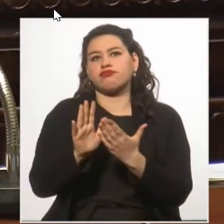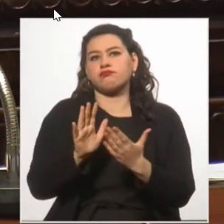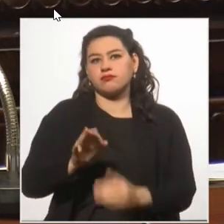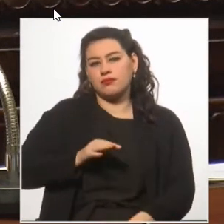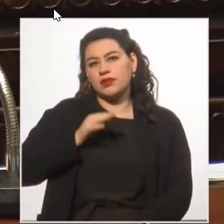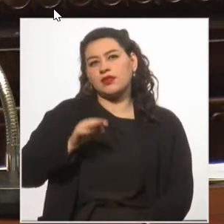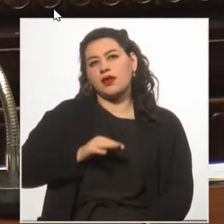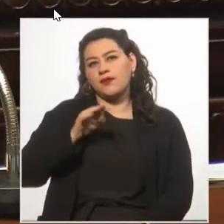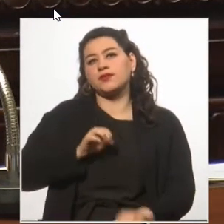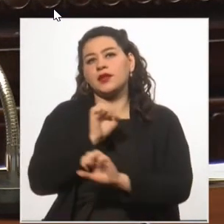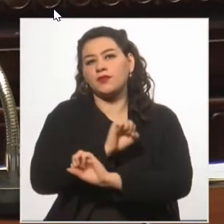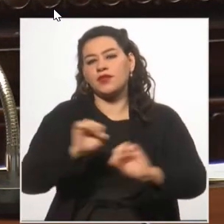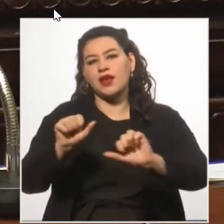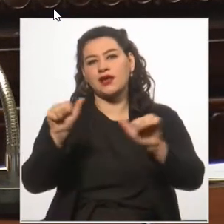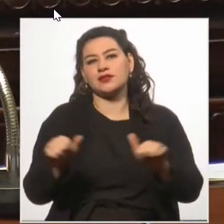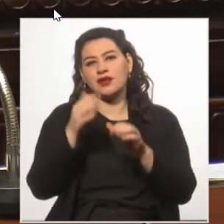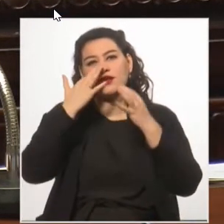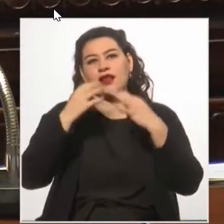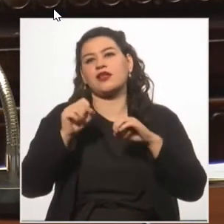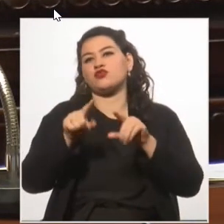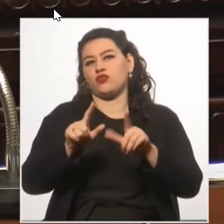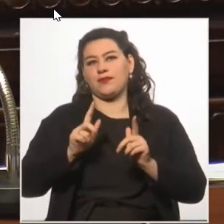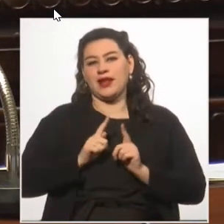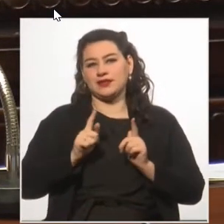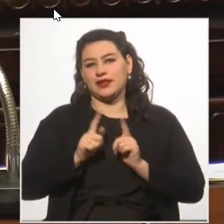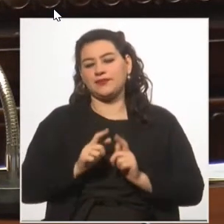vida y hacer realidad sus esperanzas.